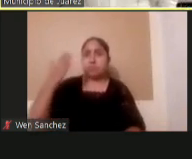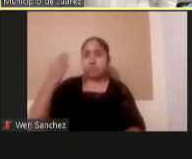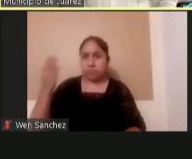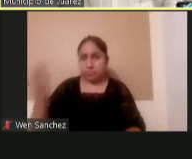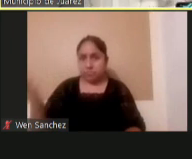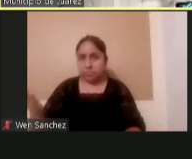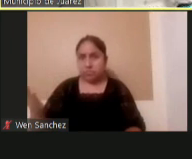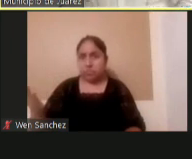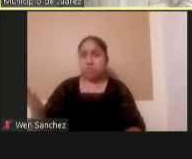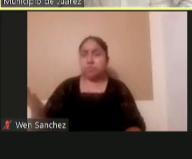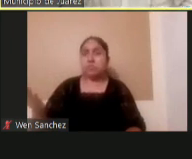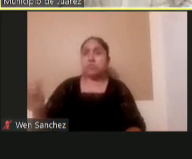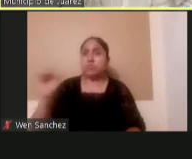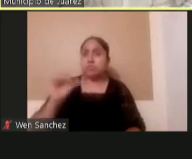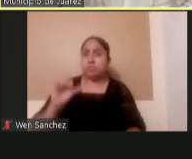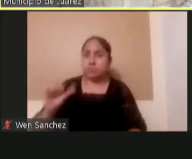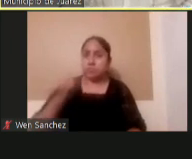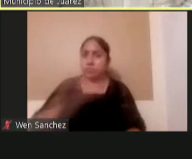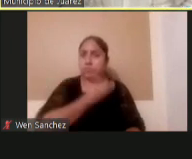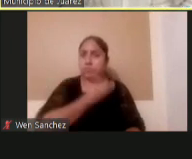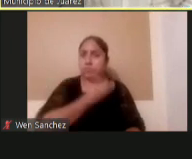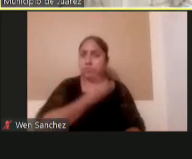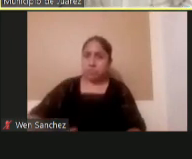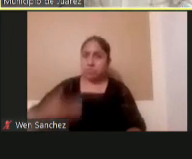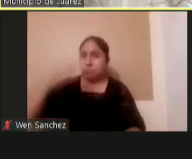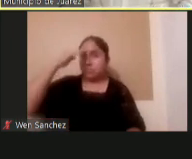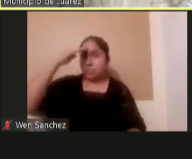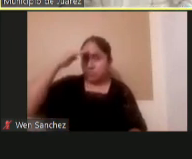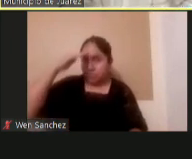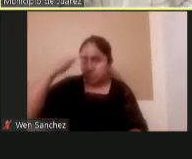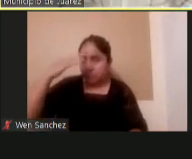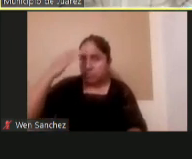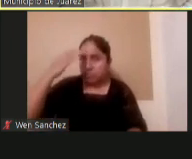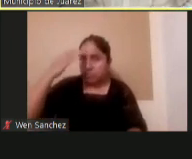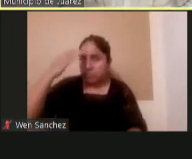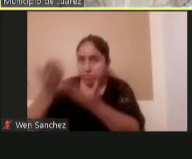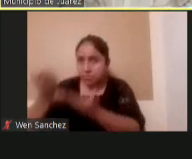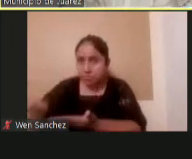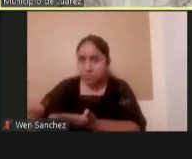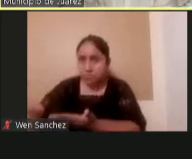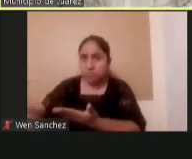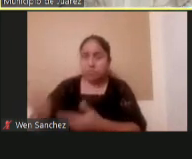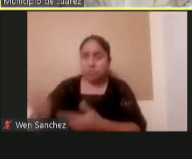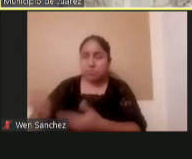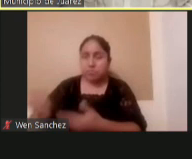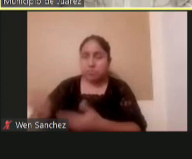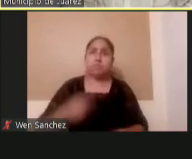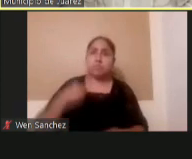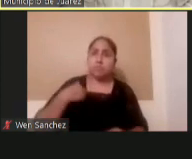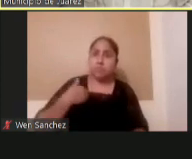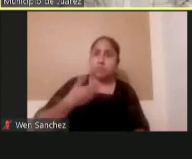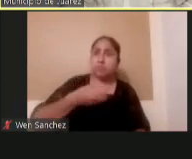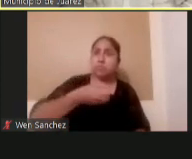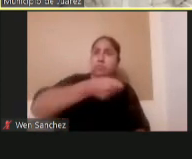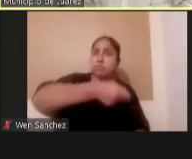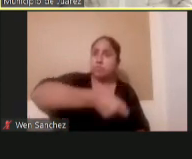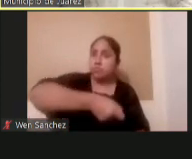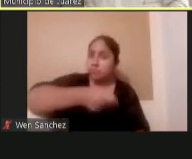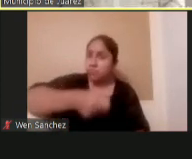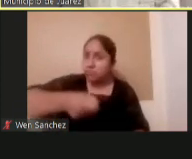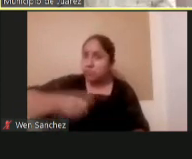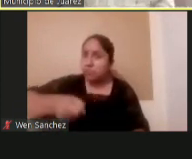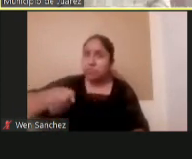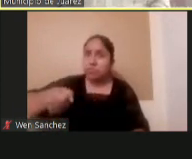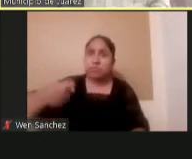honorable Ayuntamiento de Juárez, saludo con mucho gusto a todos los regidores